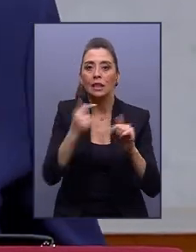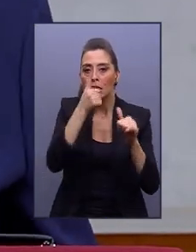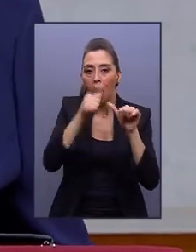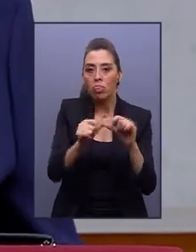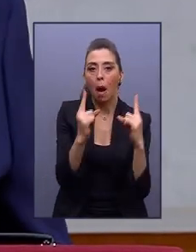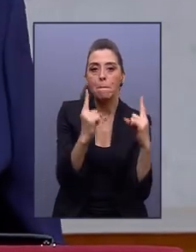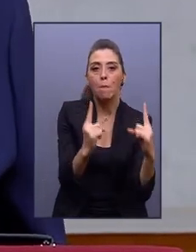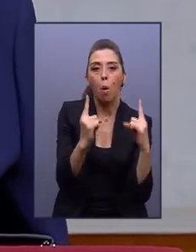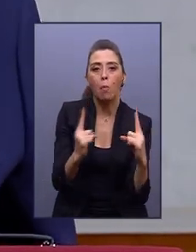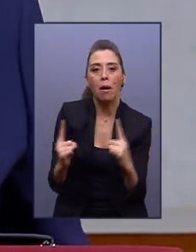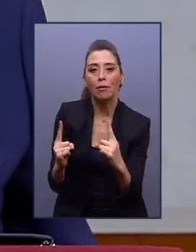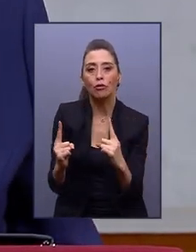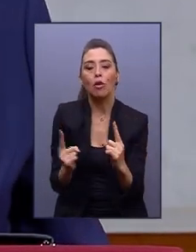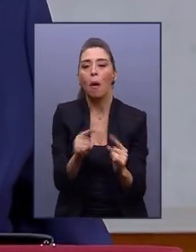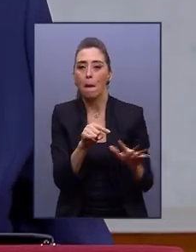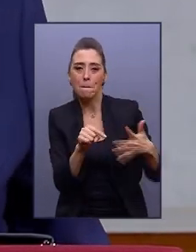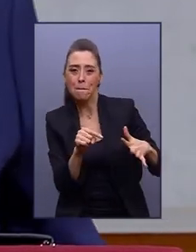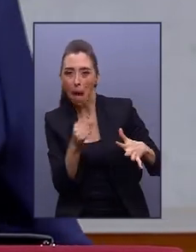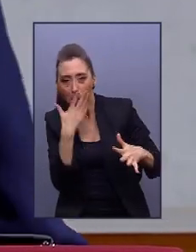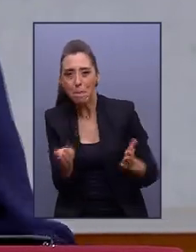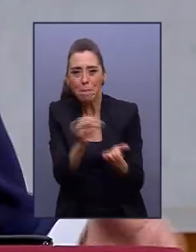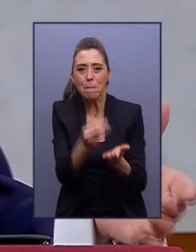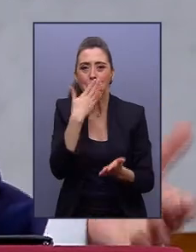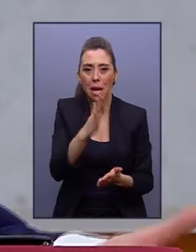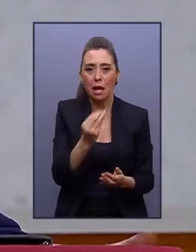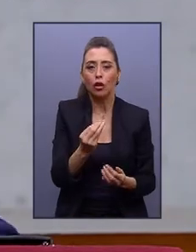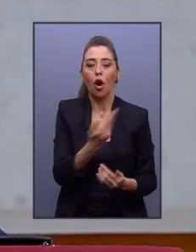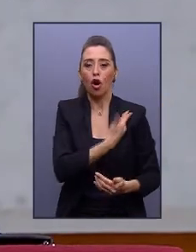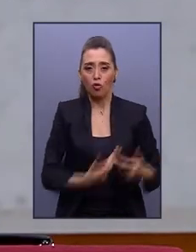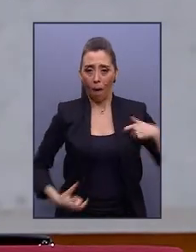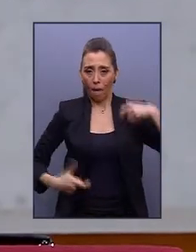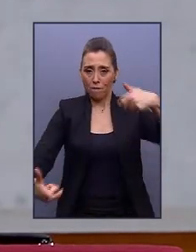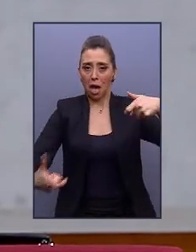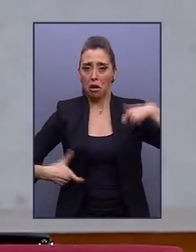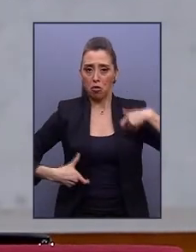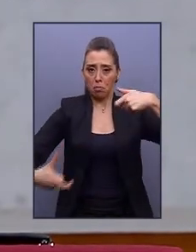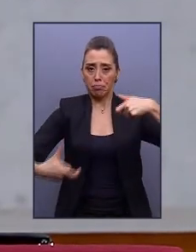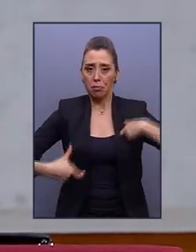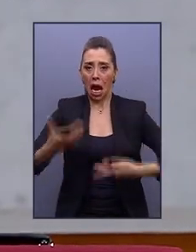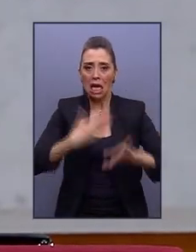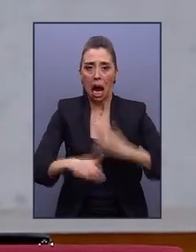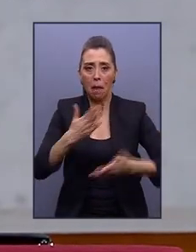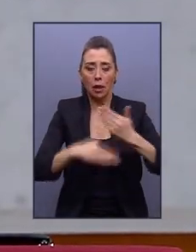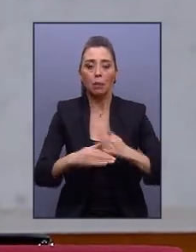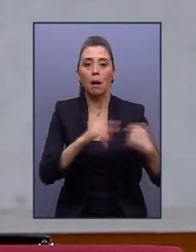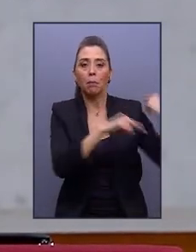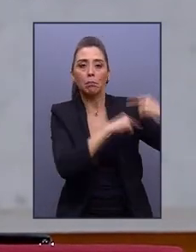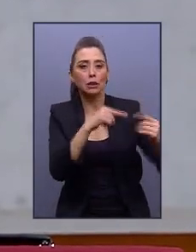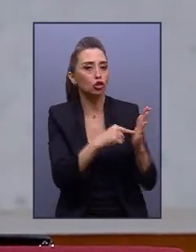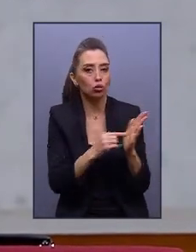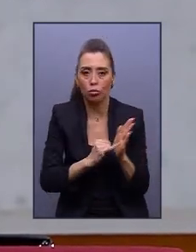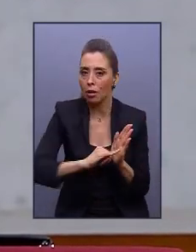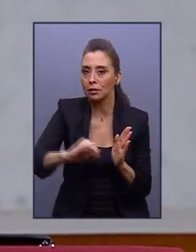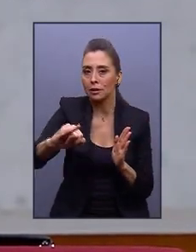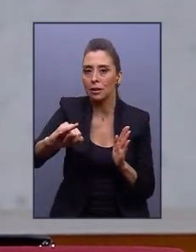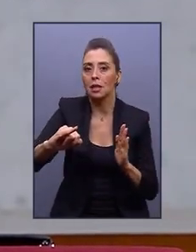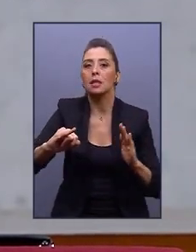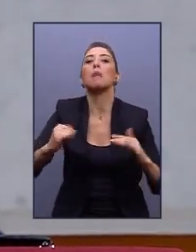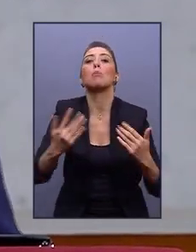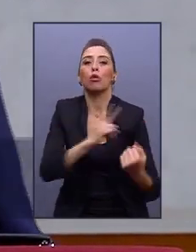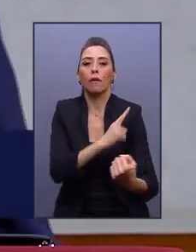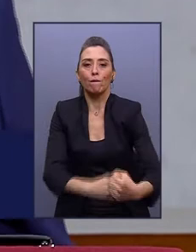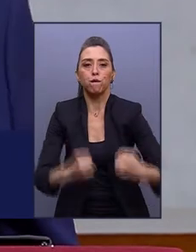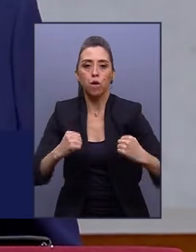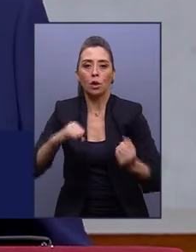y mejorando lo que hay que mejorar. Podrán cambiar los gobiernos, pero no puede detenerse una historia impulsada por la fuerza de un país